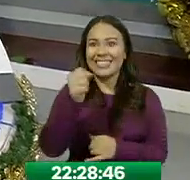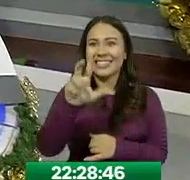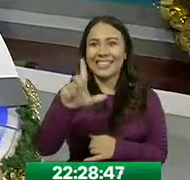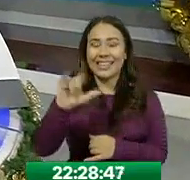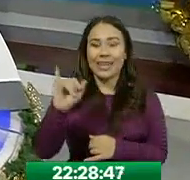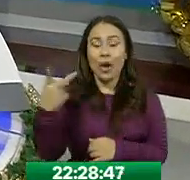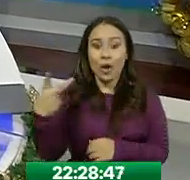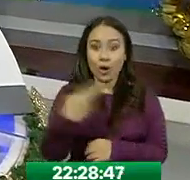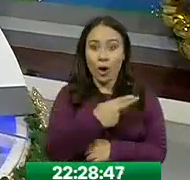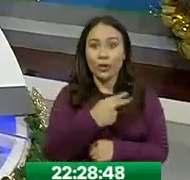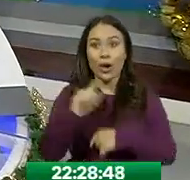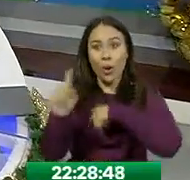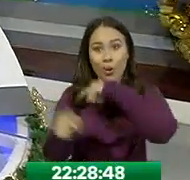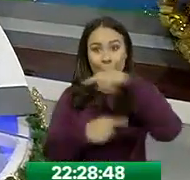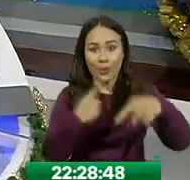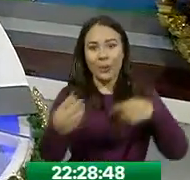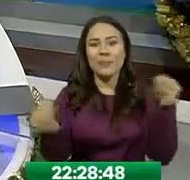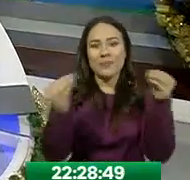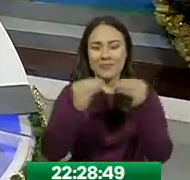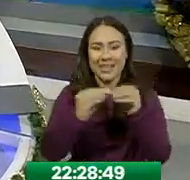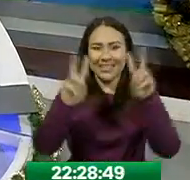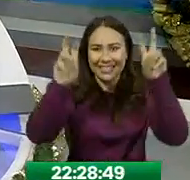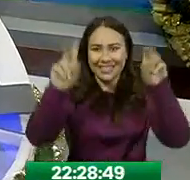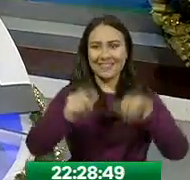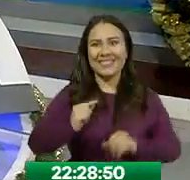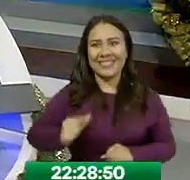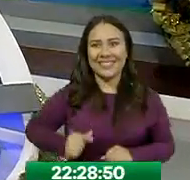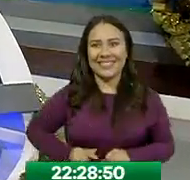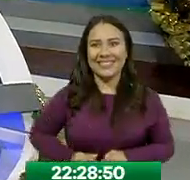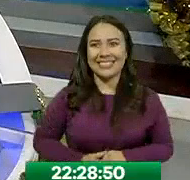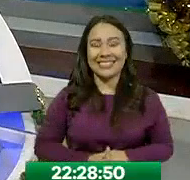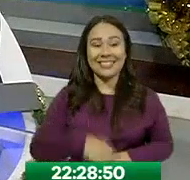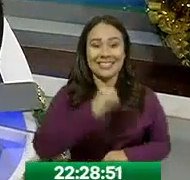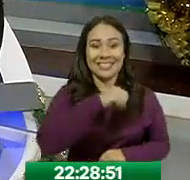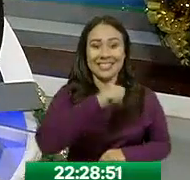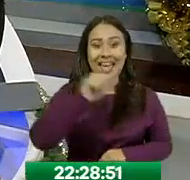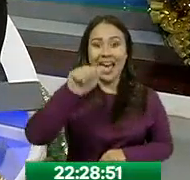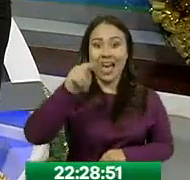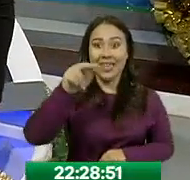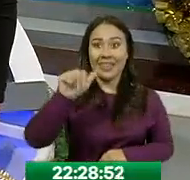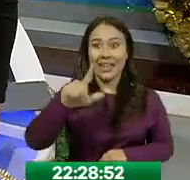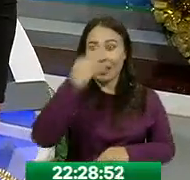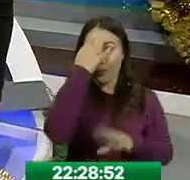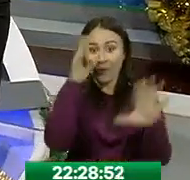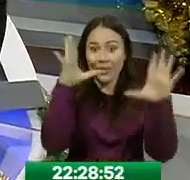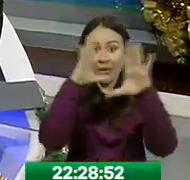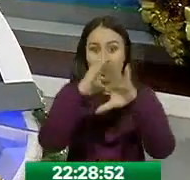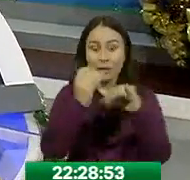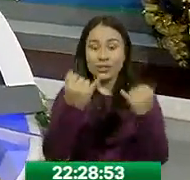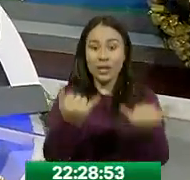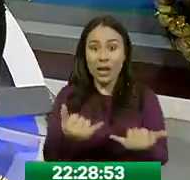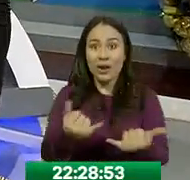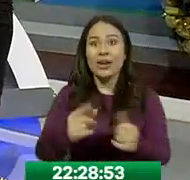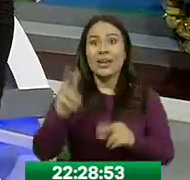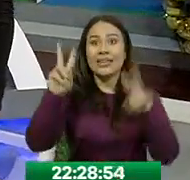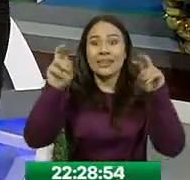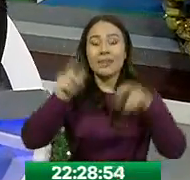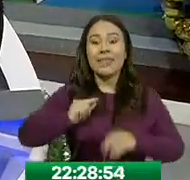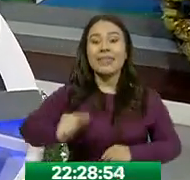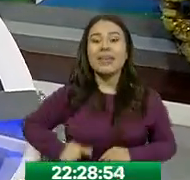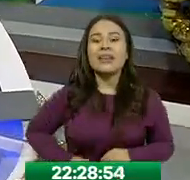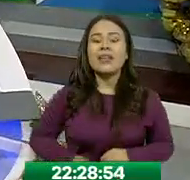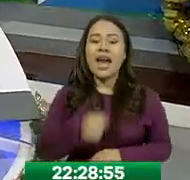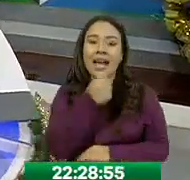pausa, pero ya regresamos con nuestro segmento Primera Fila. Así es, Ana y amigos, buenas noches. Hoy en Primera Fila les quiero comentar